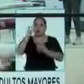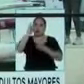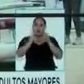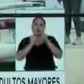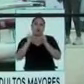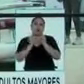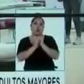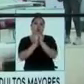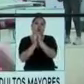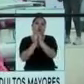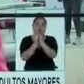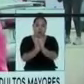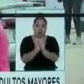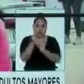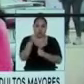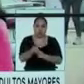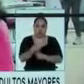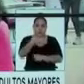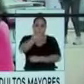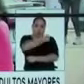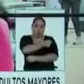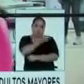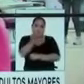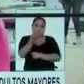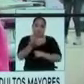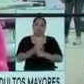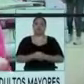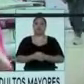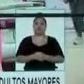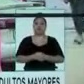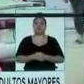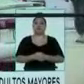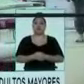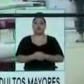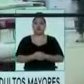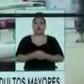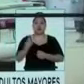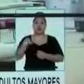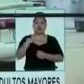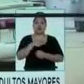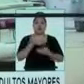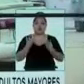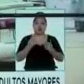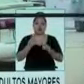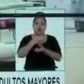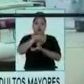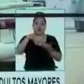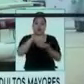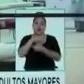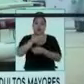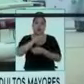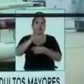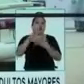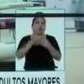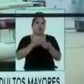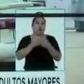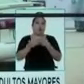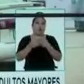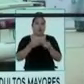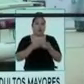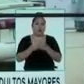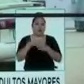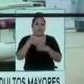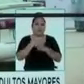Va y toca la puerta en una clínica privada en donde tenemos un seguro, que es la Ricardo Palma, y le dicen, señora, usted